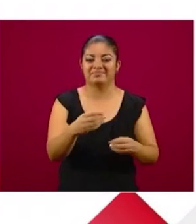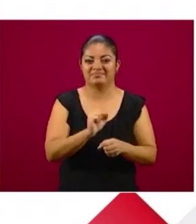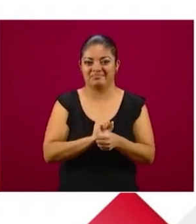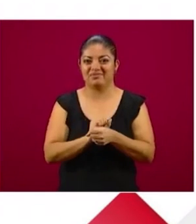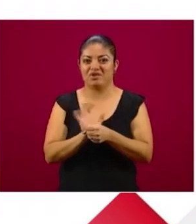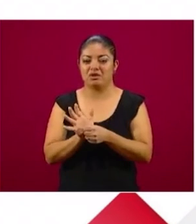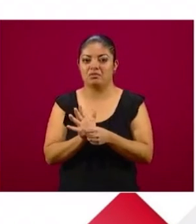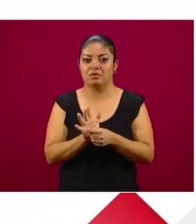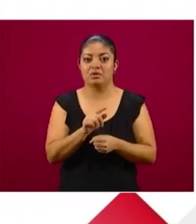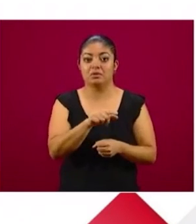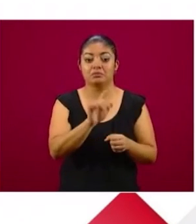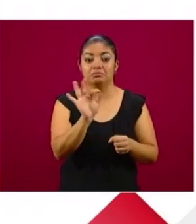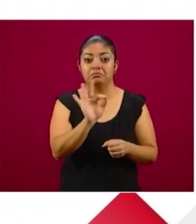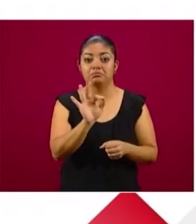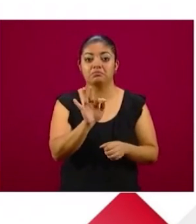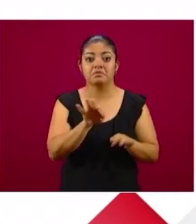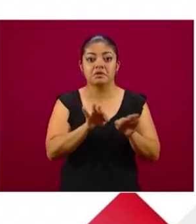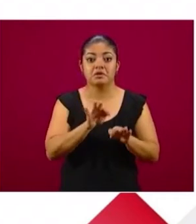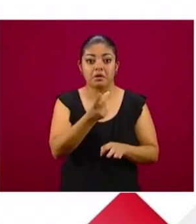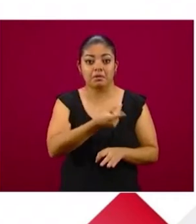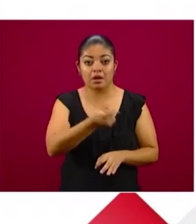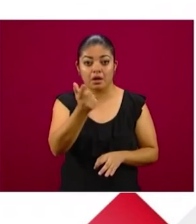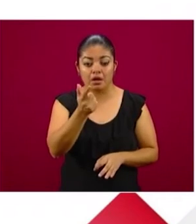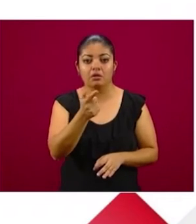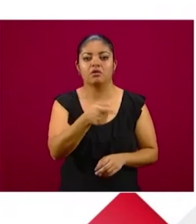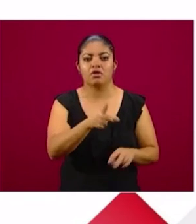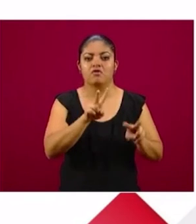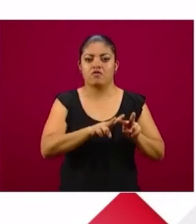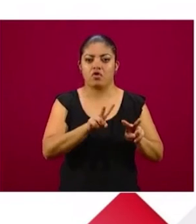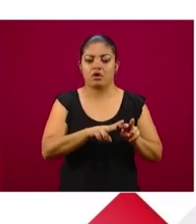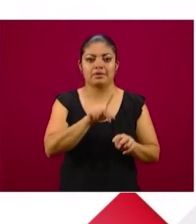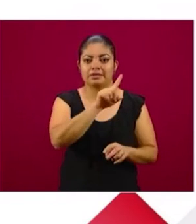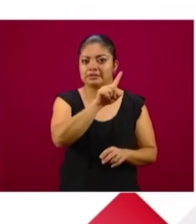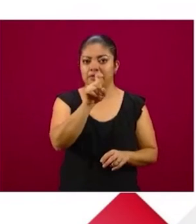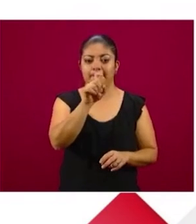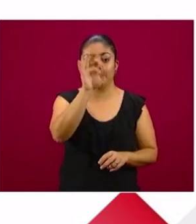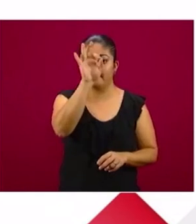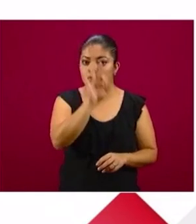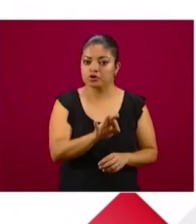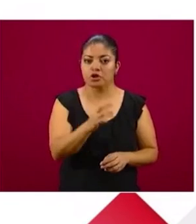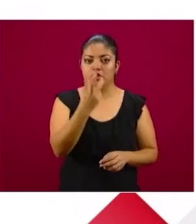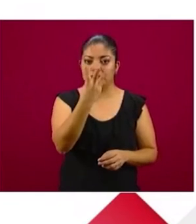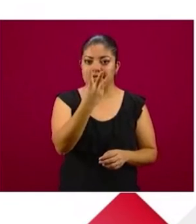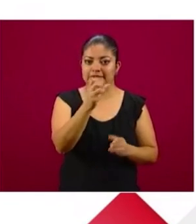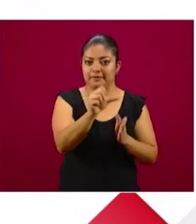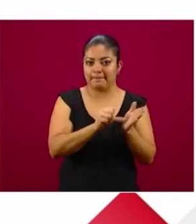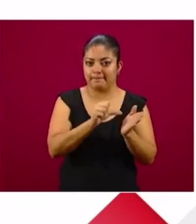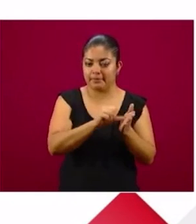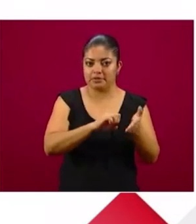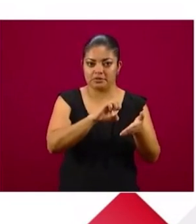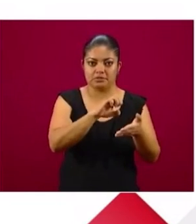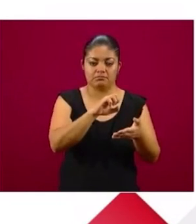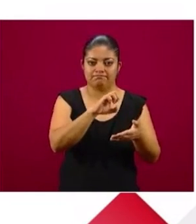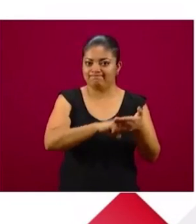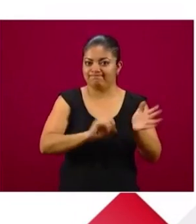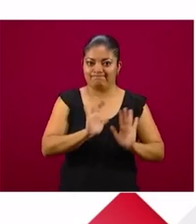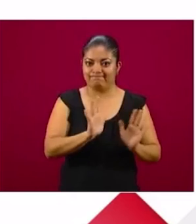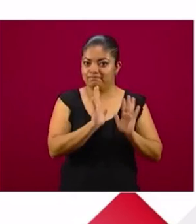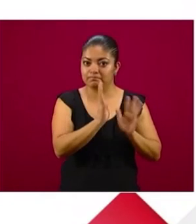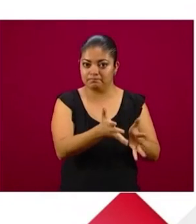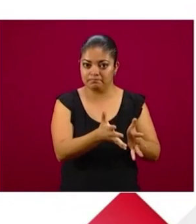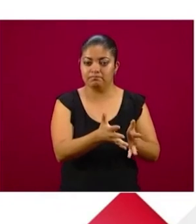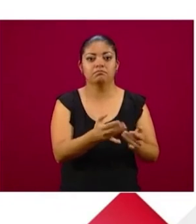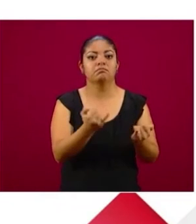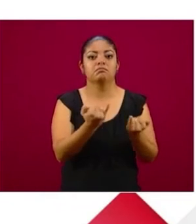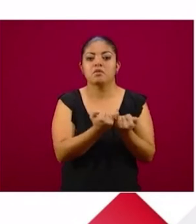El Infonavit cubrirá 3 meses la hipoteca al 100% sin copago alguno y aplica para todos los